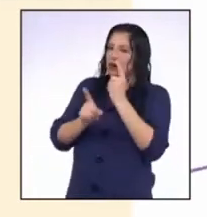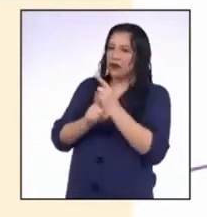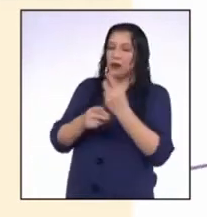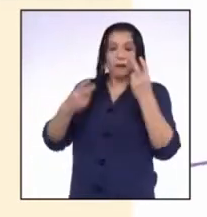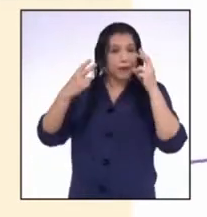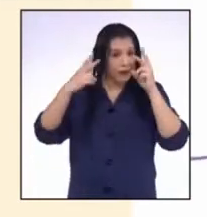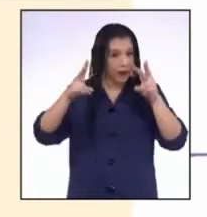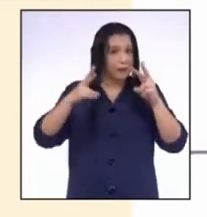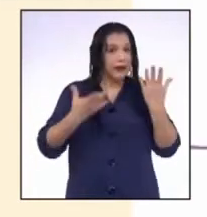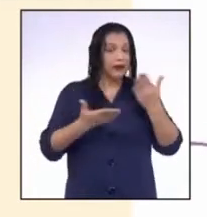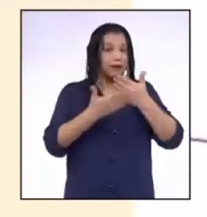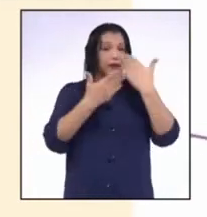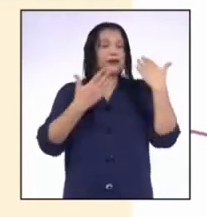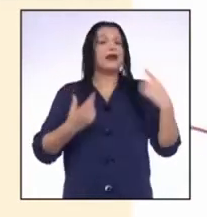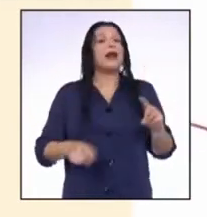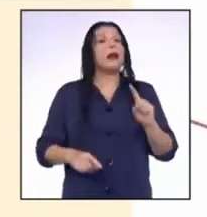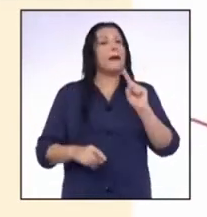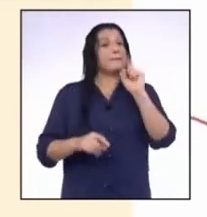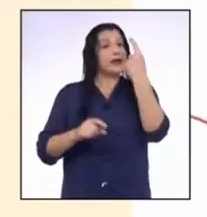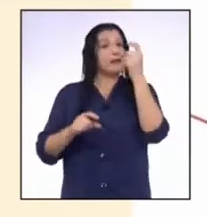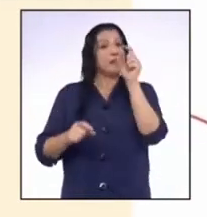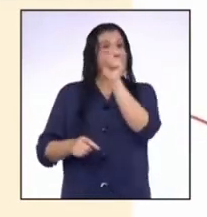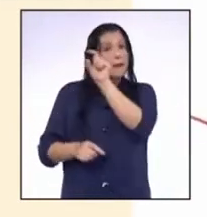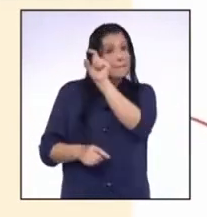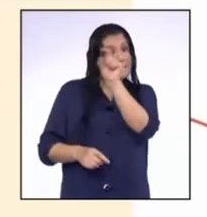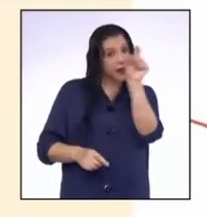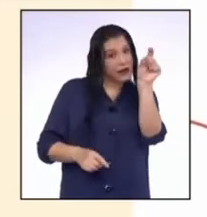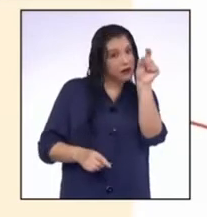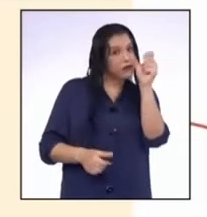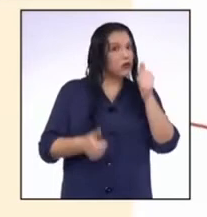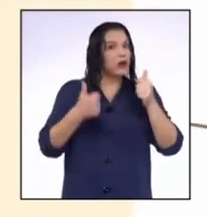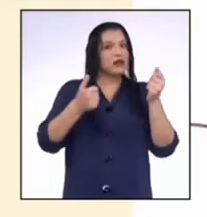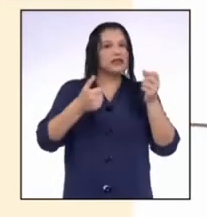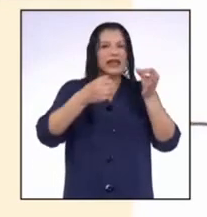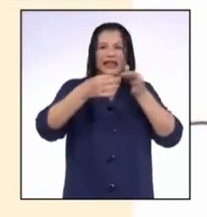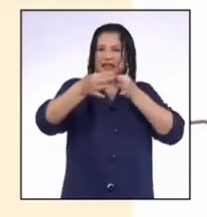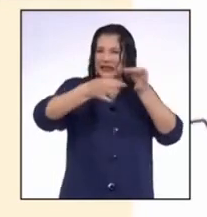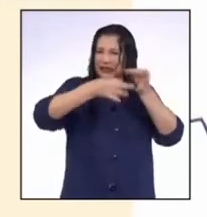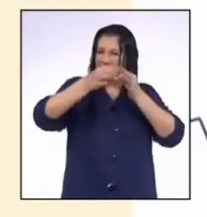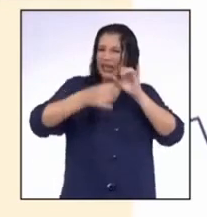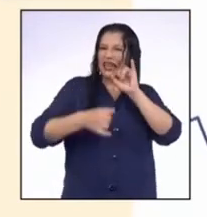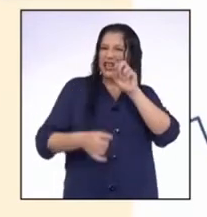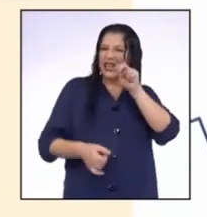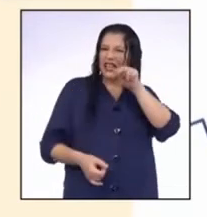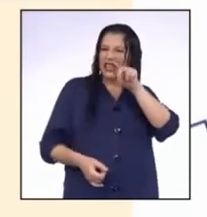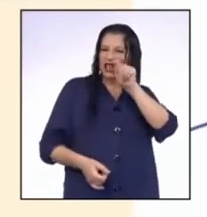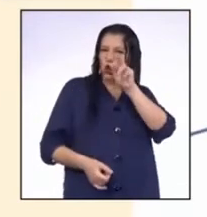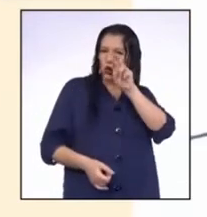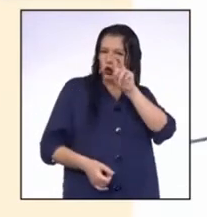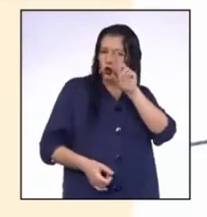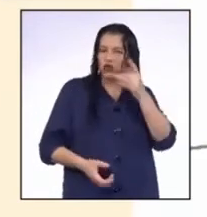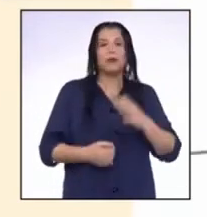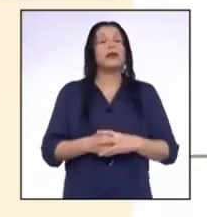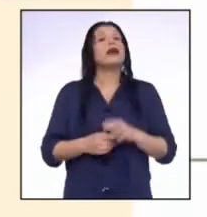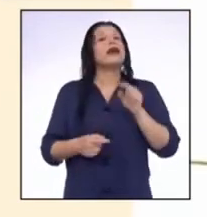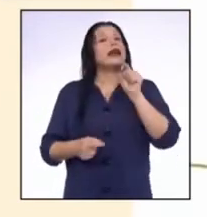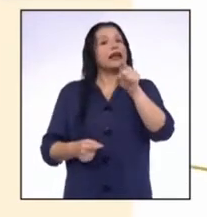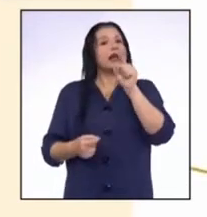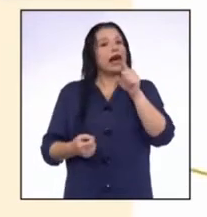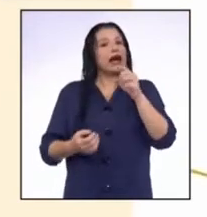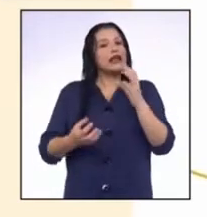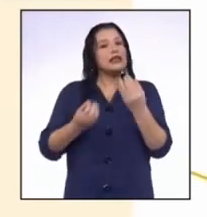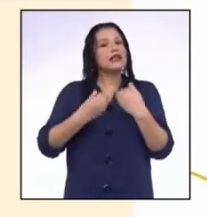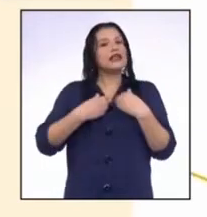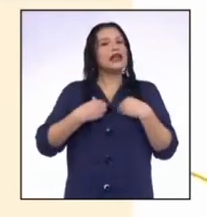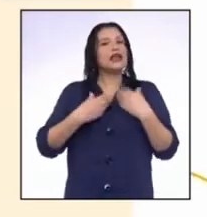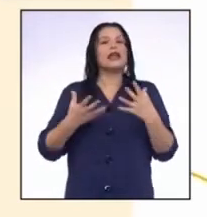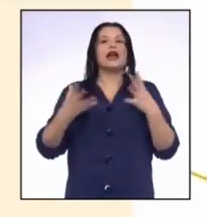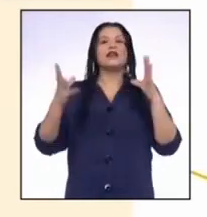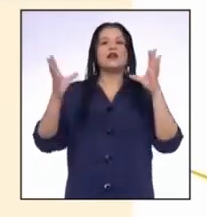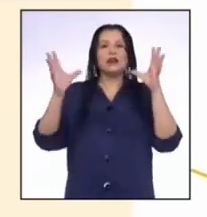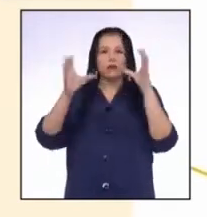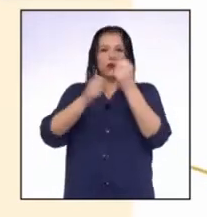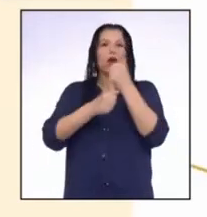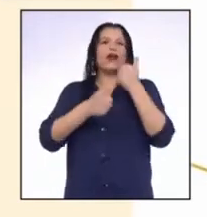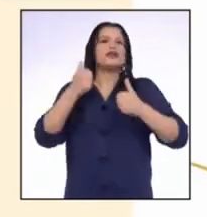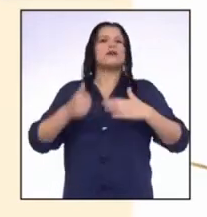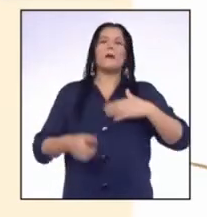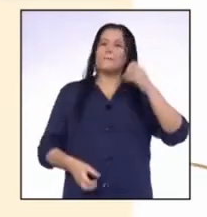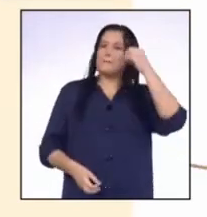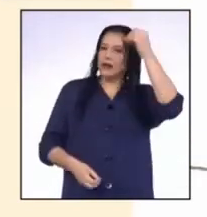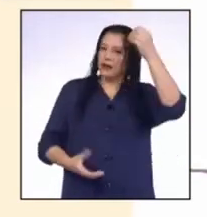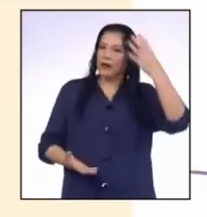vieron anteriormente, el primer párrafo corresponde a la introducción y generalmente contiene la tesis de